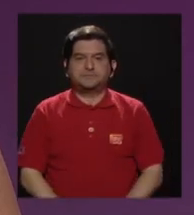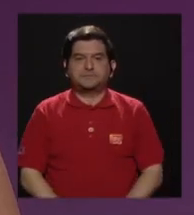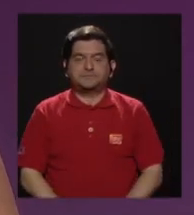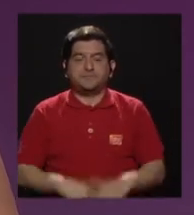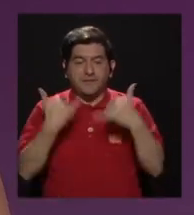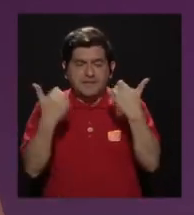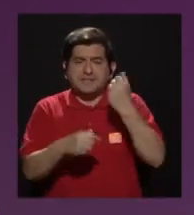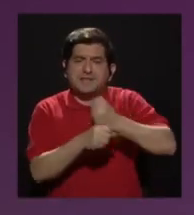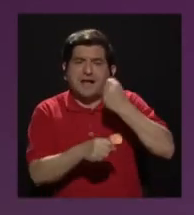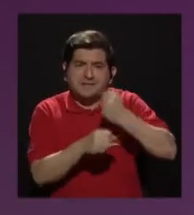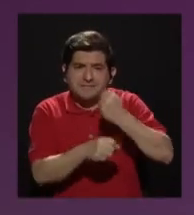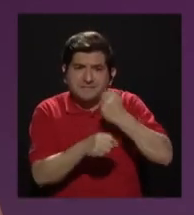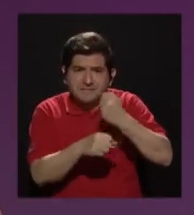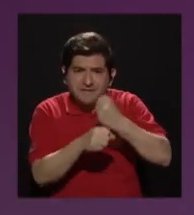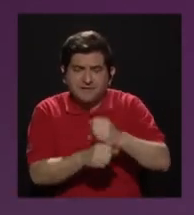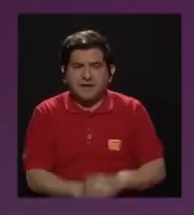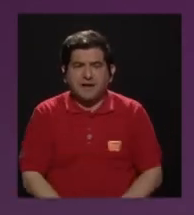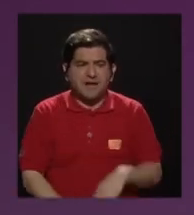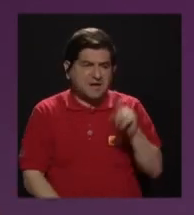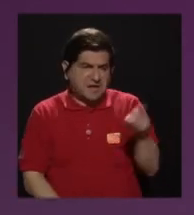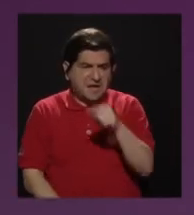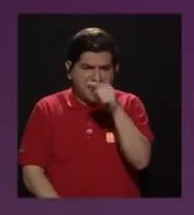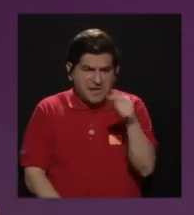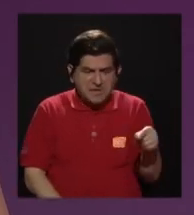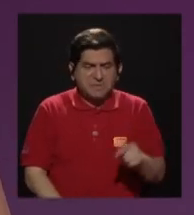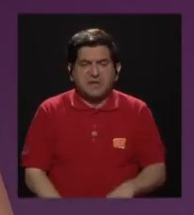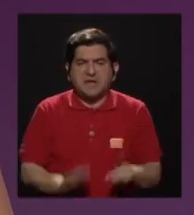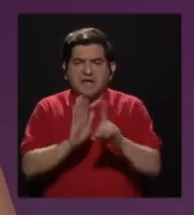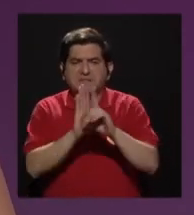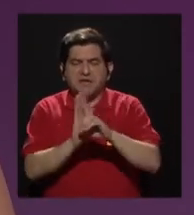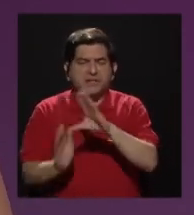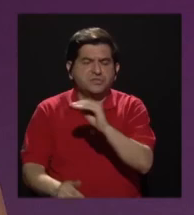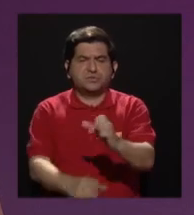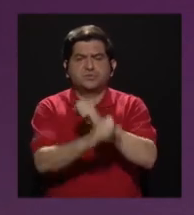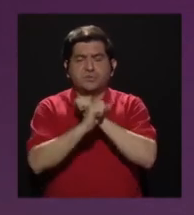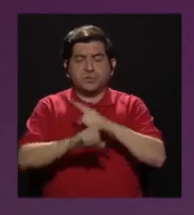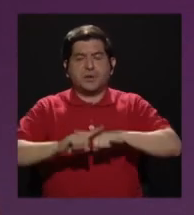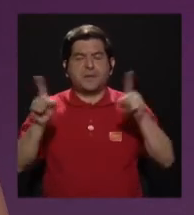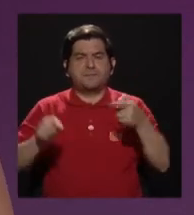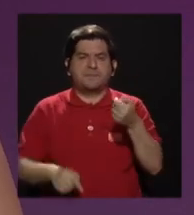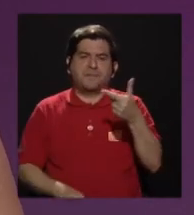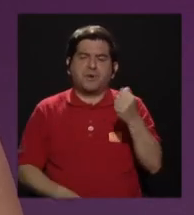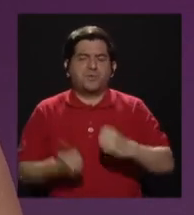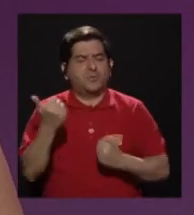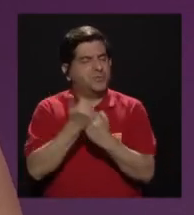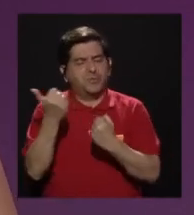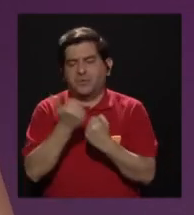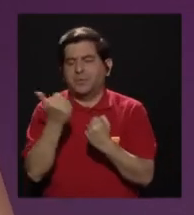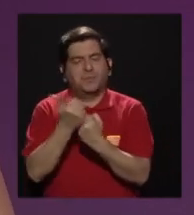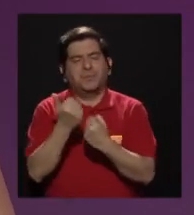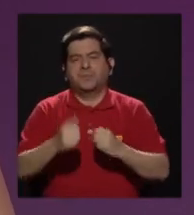ha trabajado más bien en eliminar derechos, en eliminar garantías, pero poco en apoyarlas.